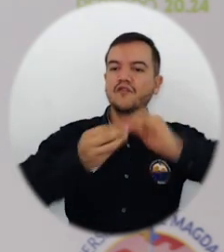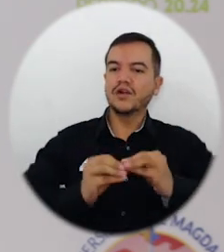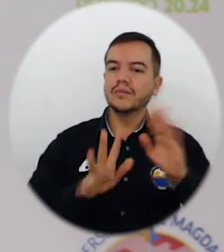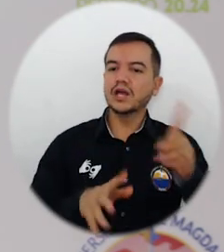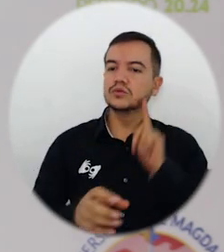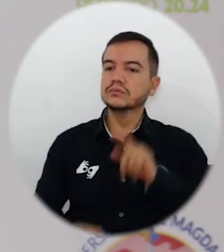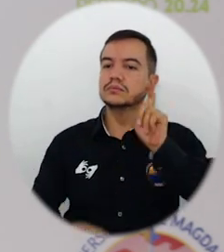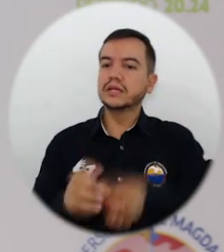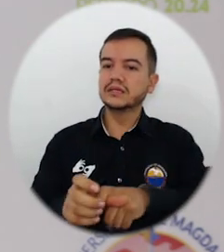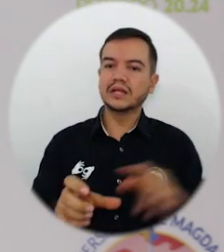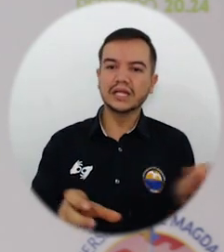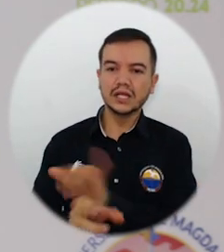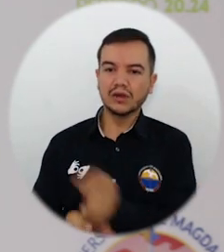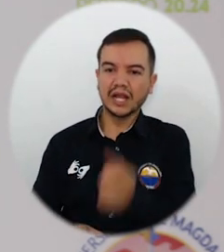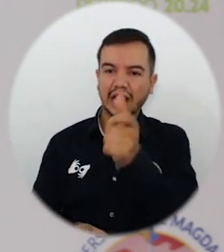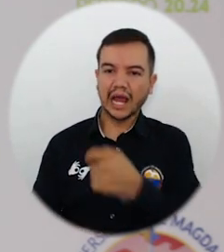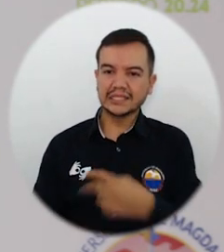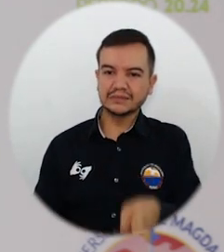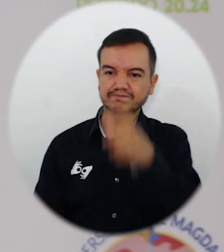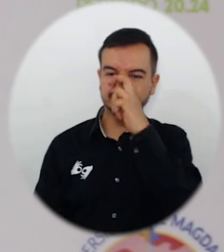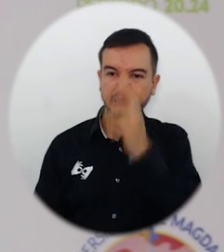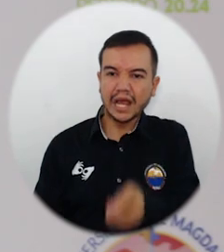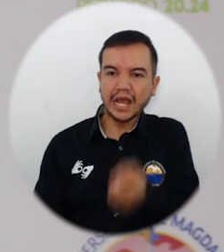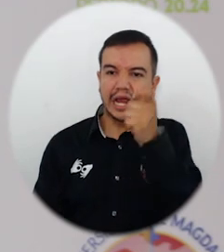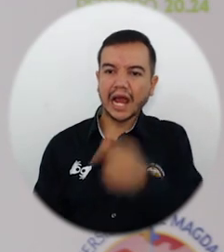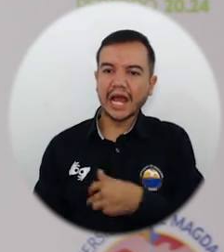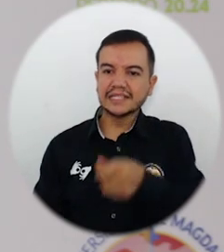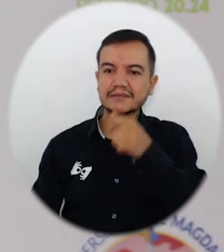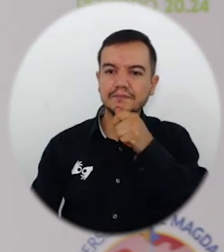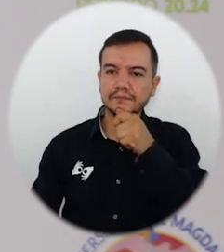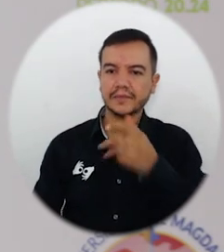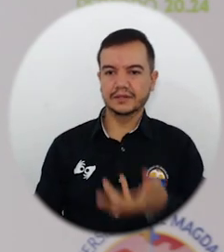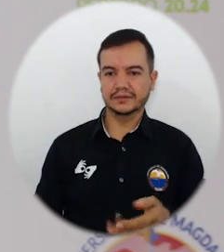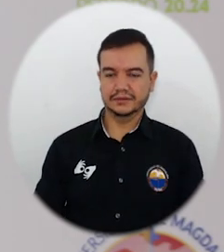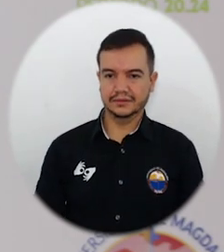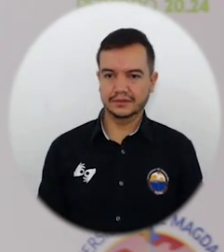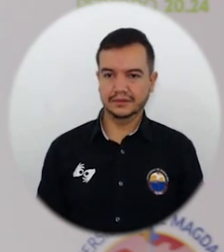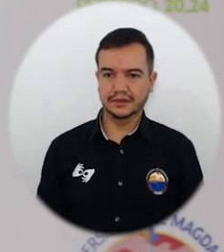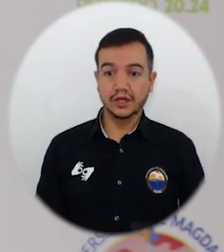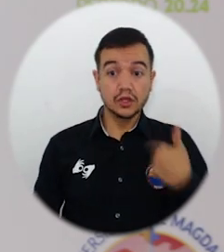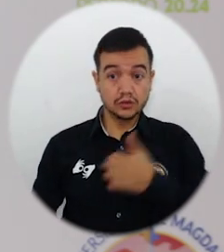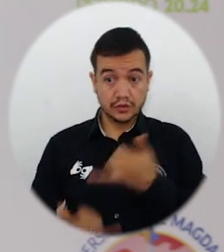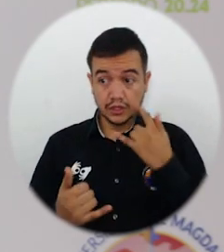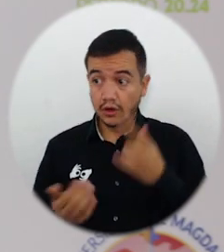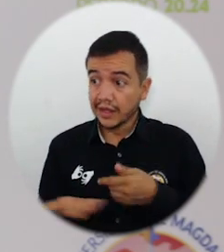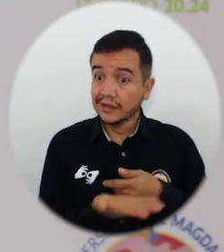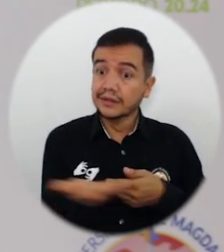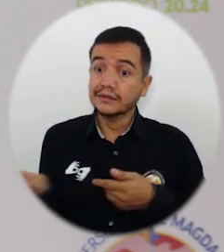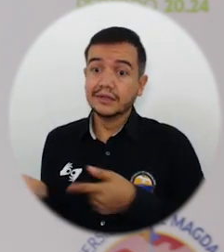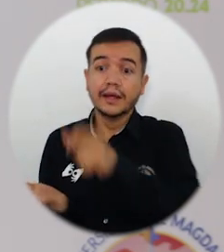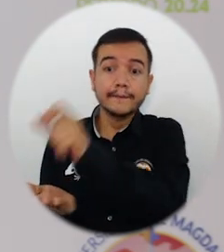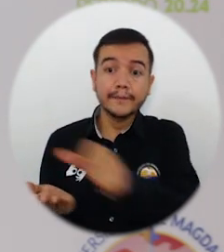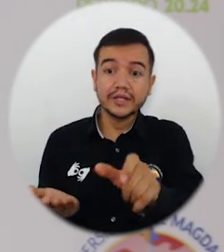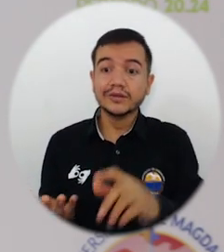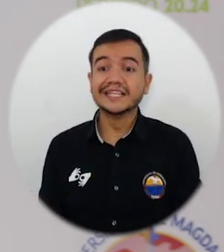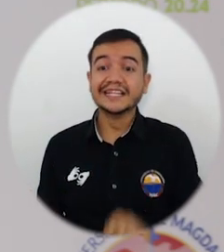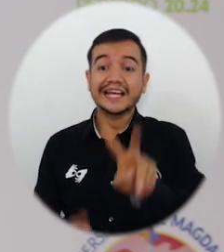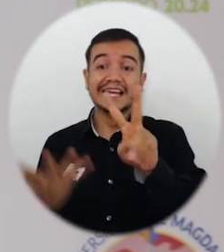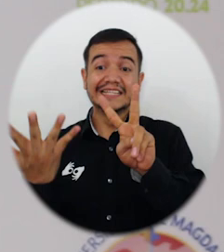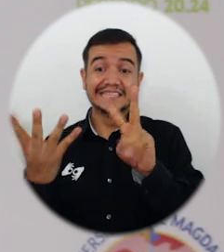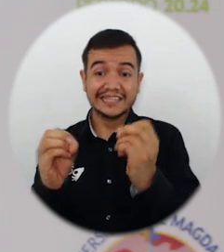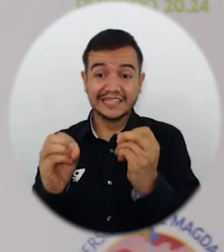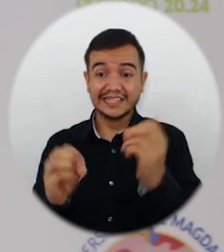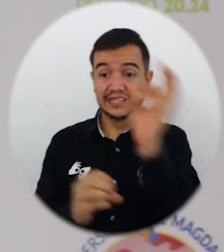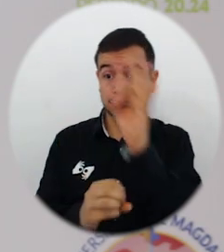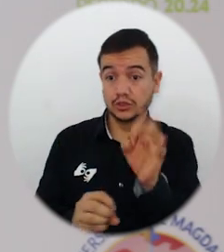le cierra la posibilidad a mucha gente de estudiar. Nosotros tenemos una alta proporción, el 70% de nuestros jóvenes son de colegios públicos, vienen